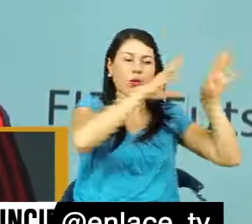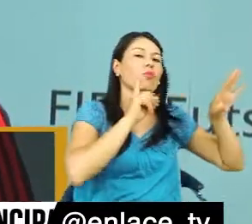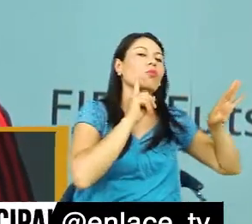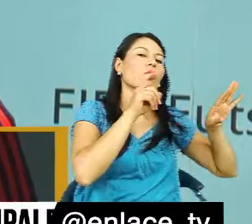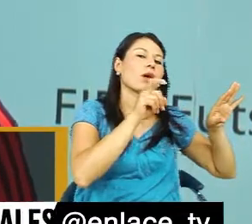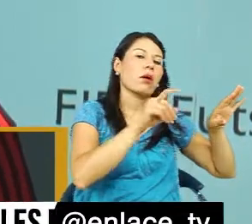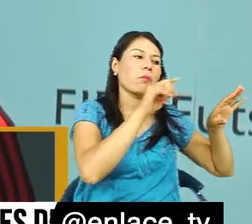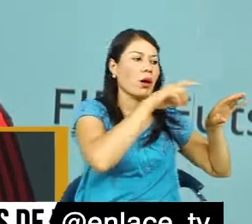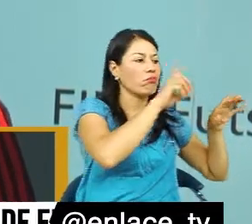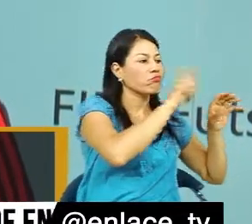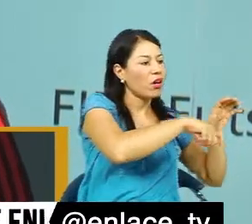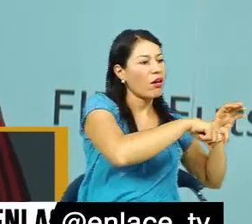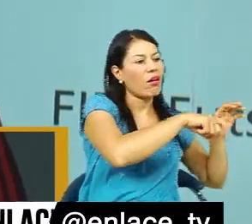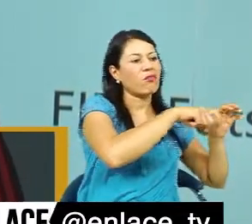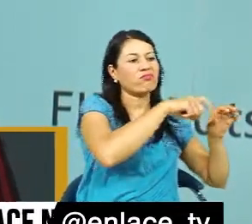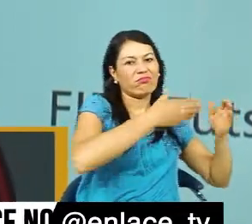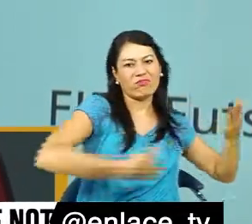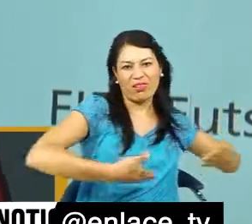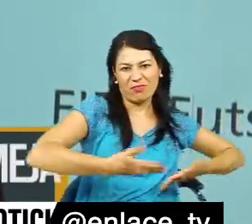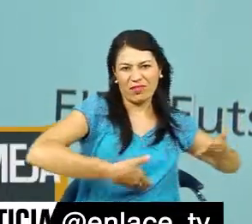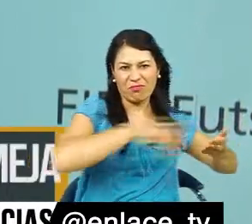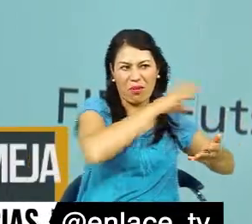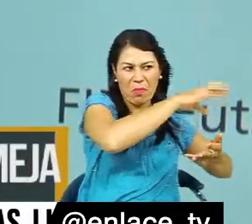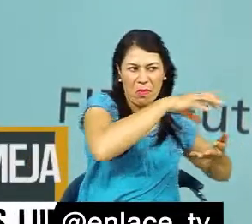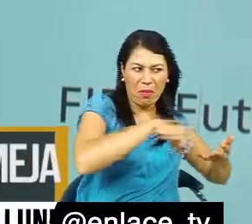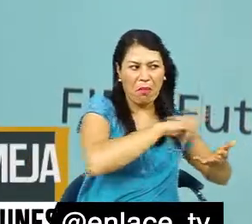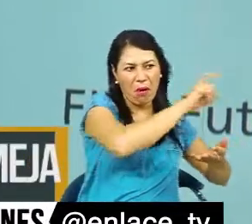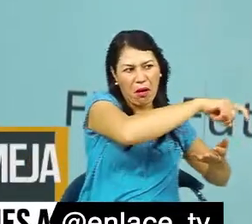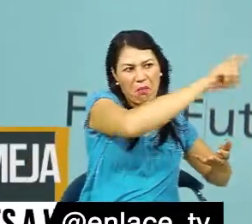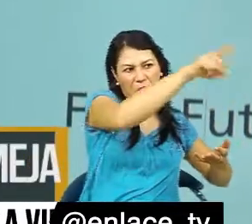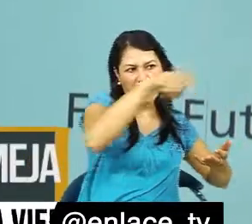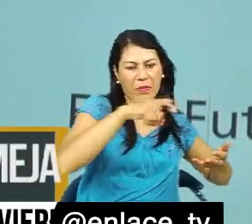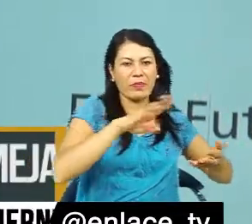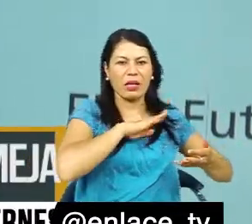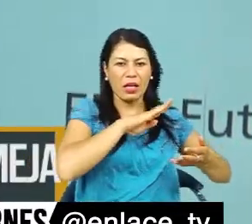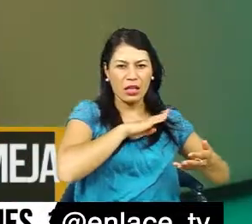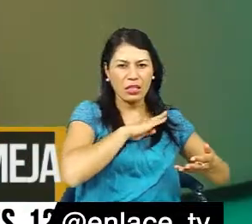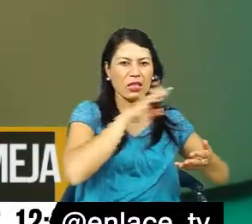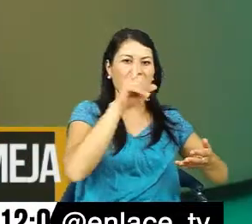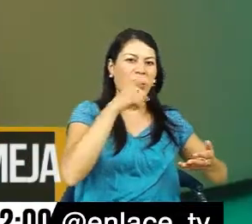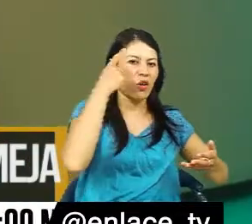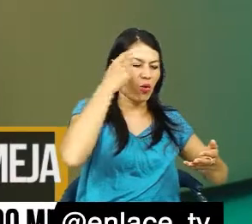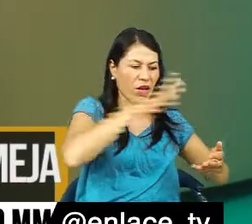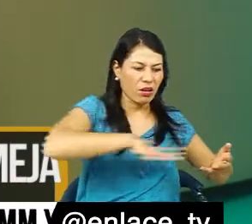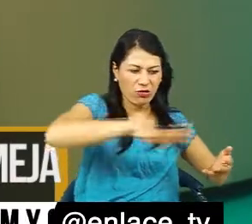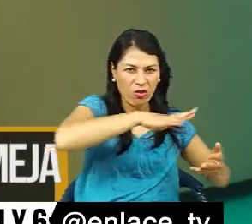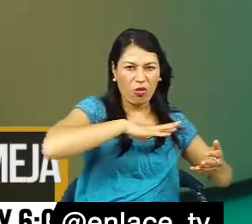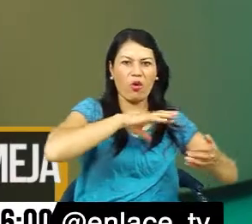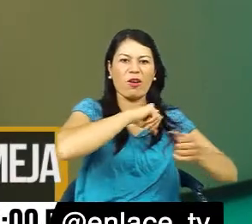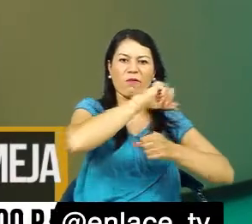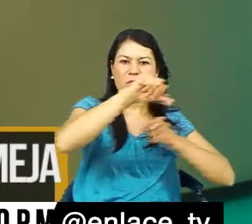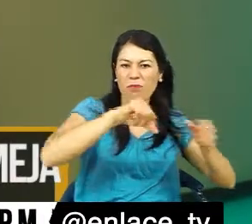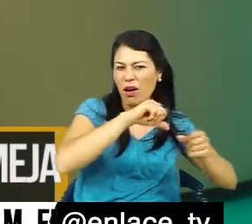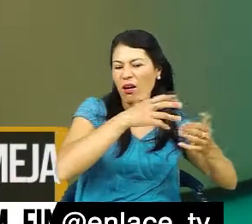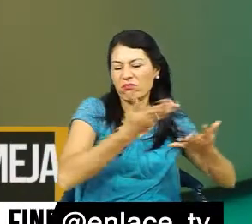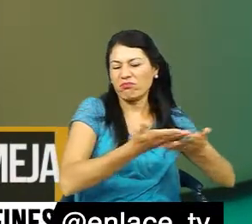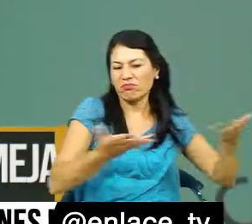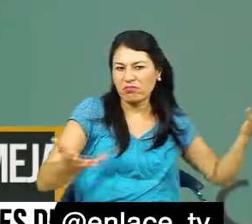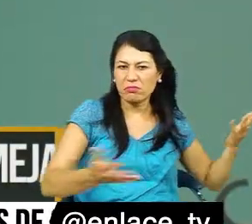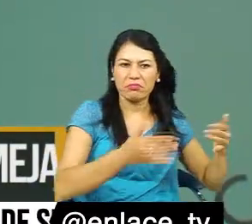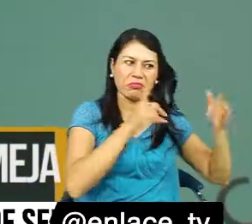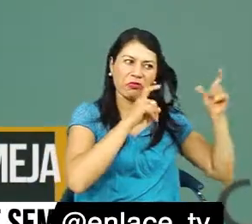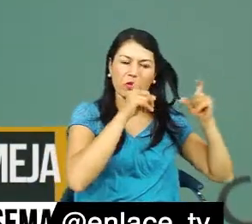centros comerciales, en la alcaldía, en la gobernación, en las plazoletas, en los parques. Este trofeo también fue llevado al estadio Daniel